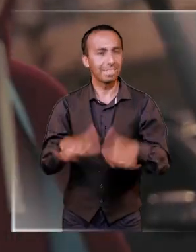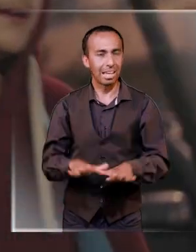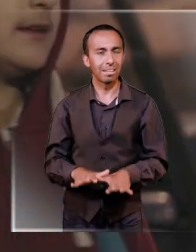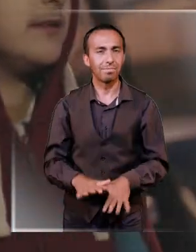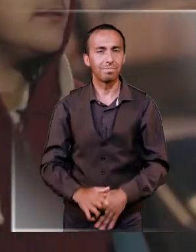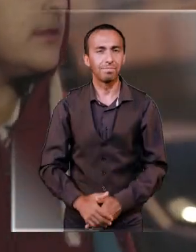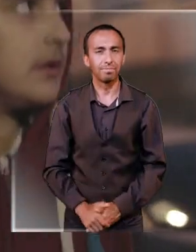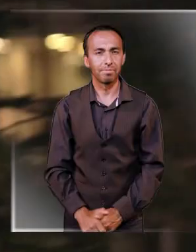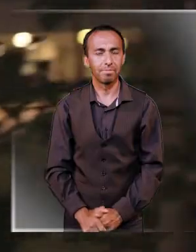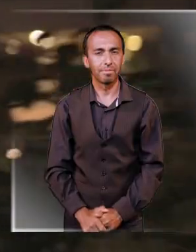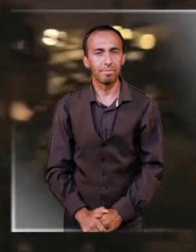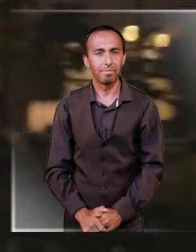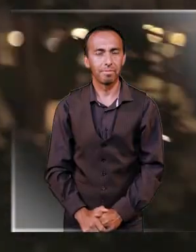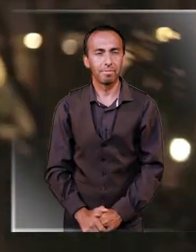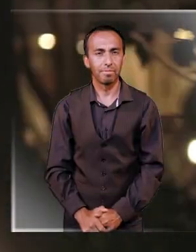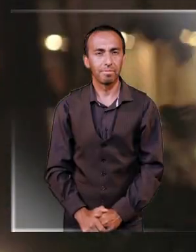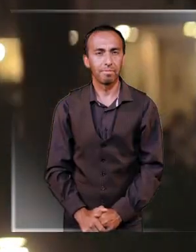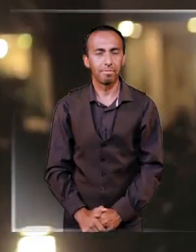Ya. Ya.